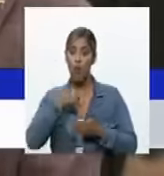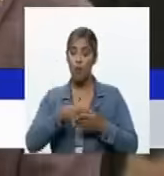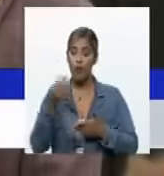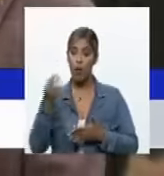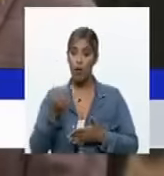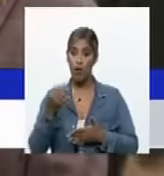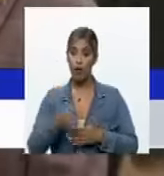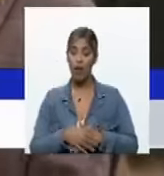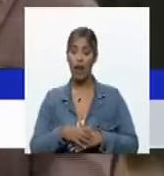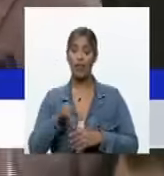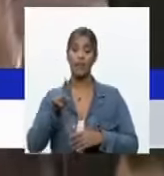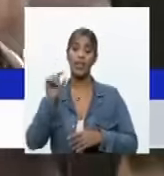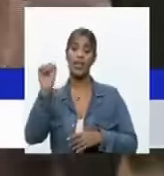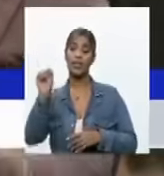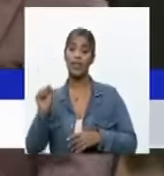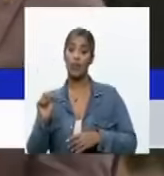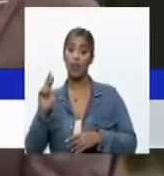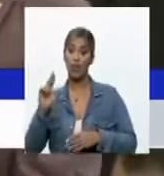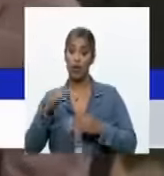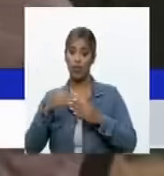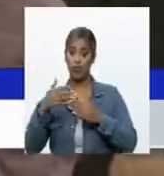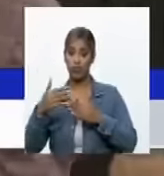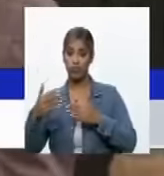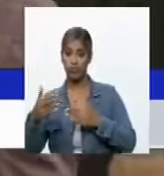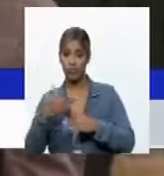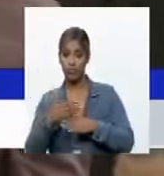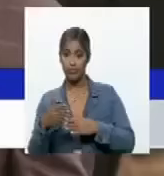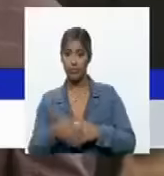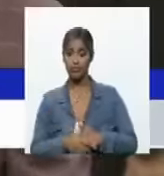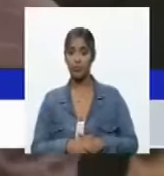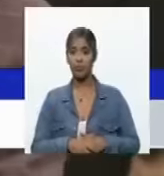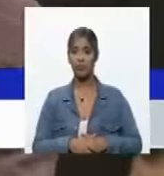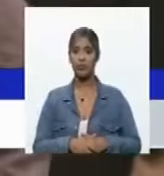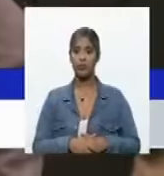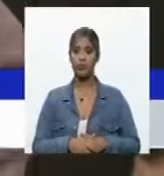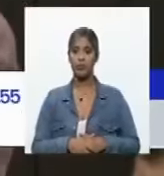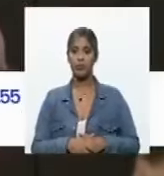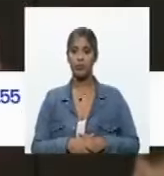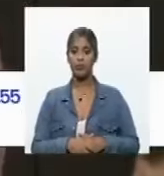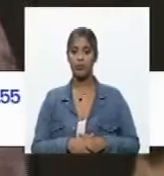Lo de Samuel Robinson lo desarrollaremos un poquito más adelante.